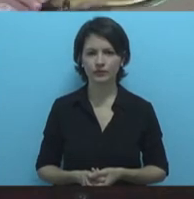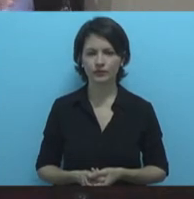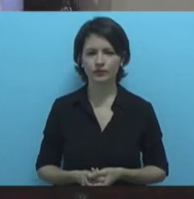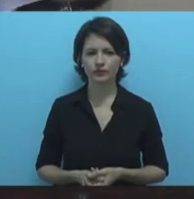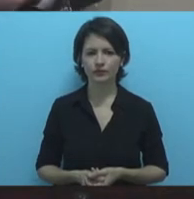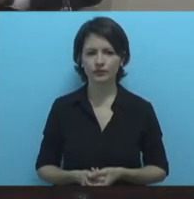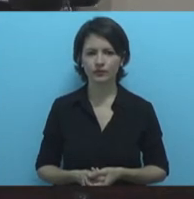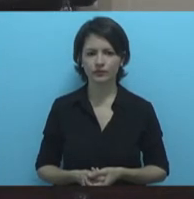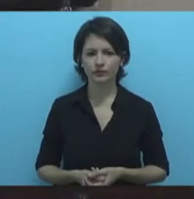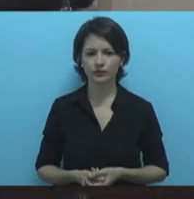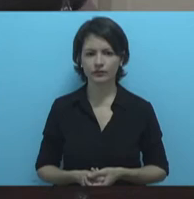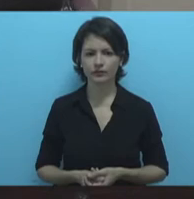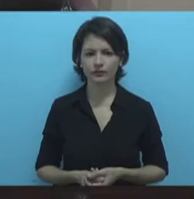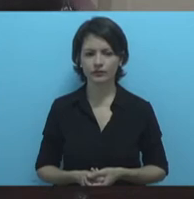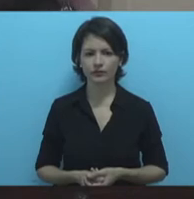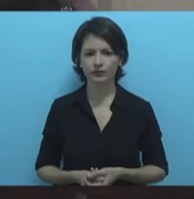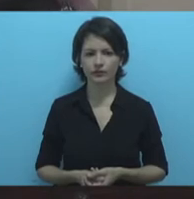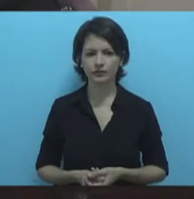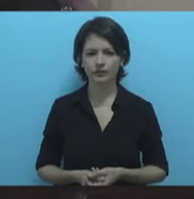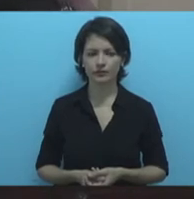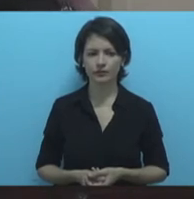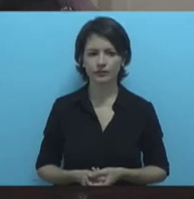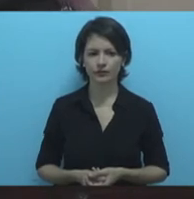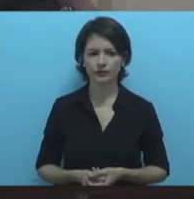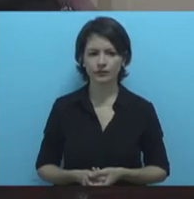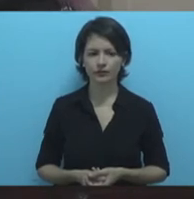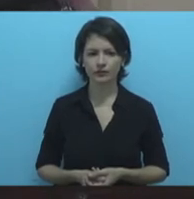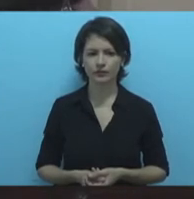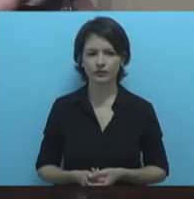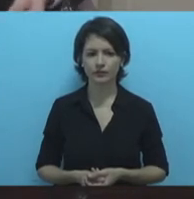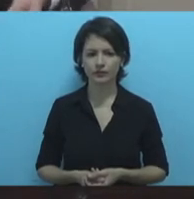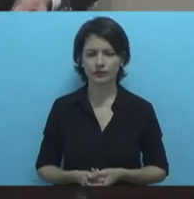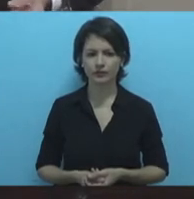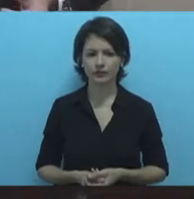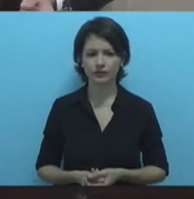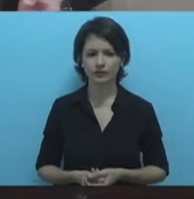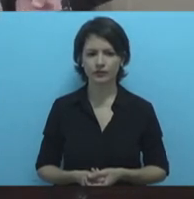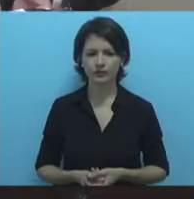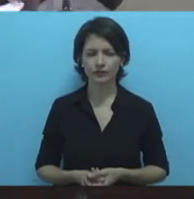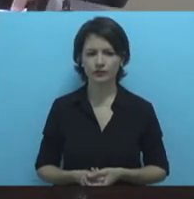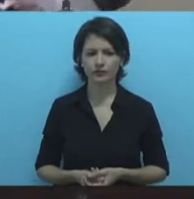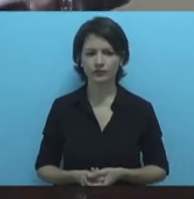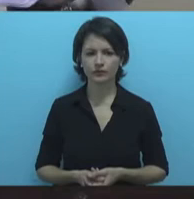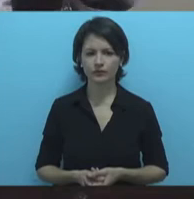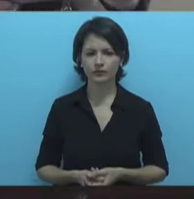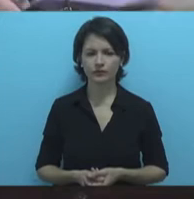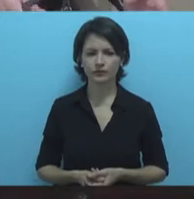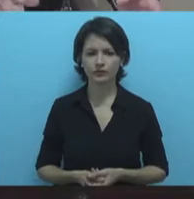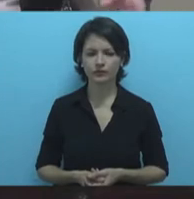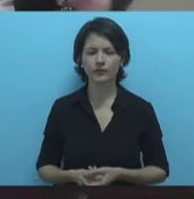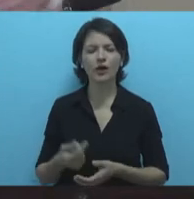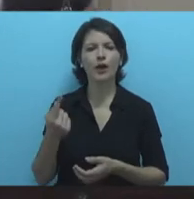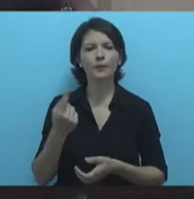y vamos a leer en primer lugar los que ya tienen dictamen para proceder a